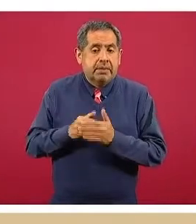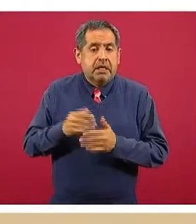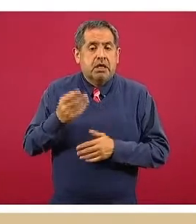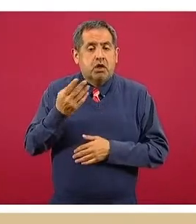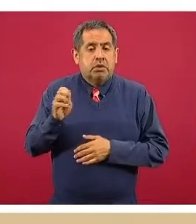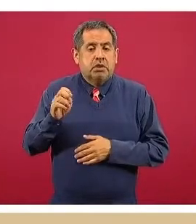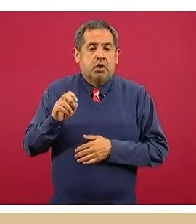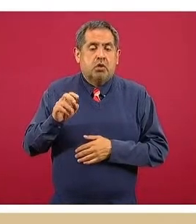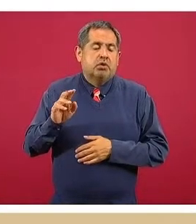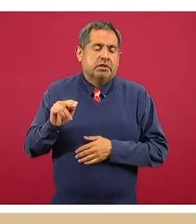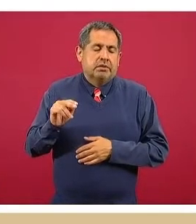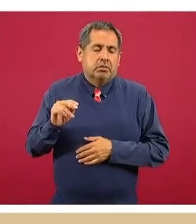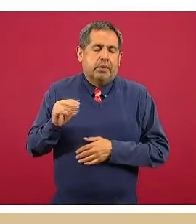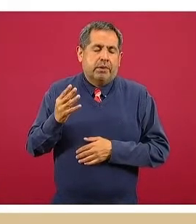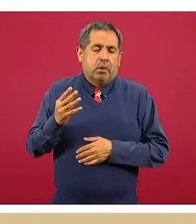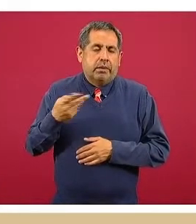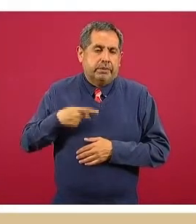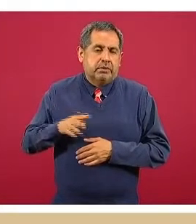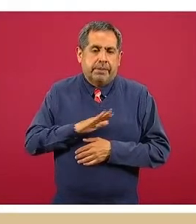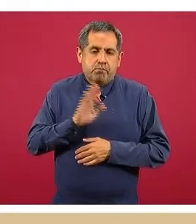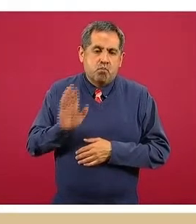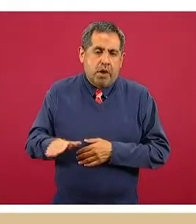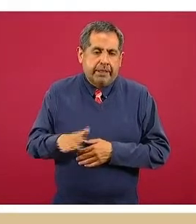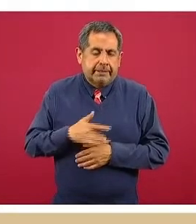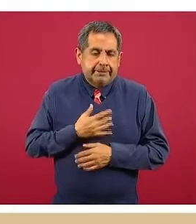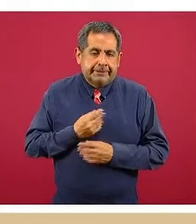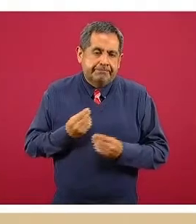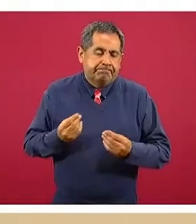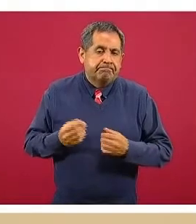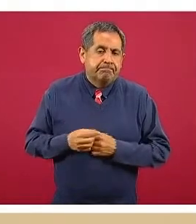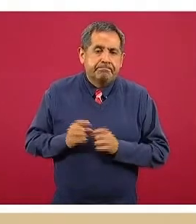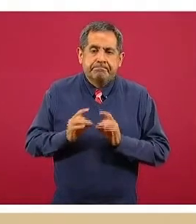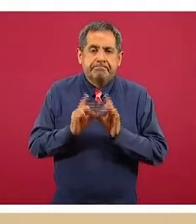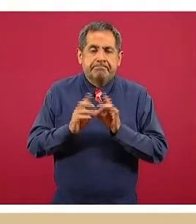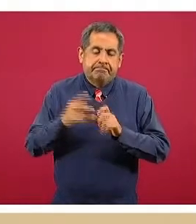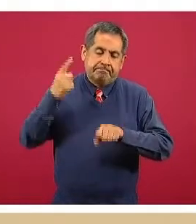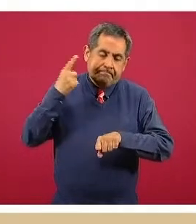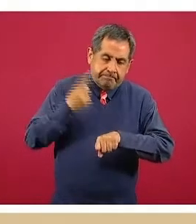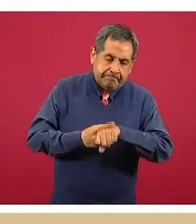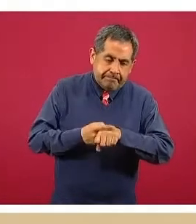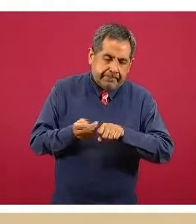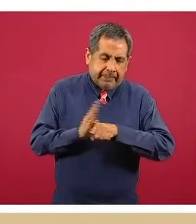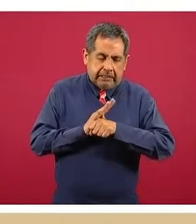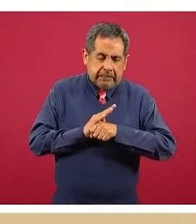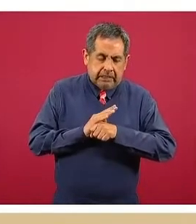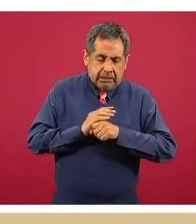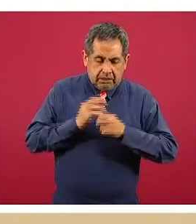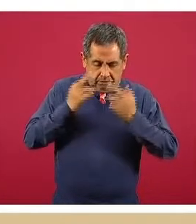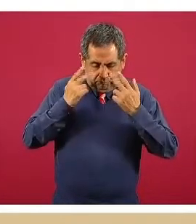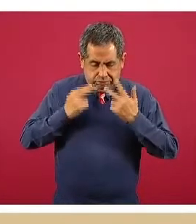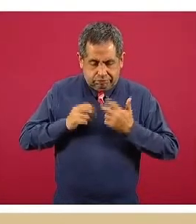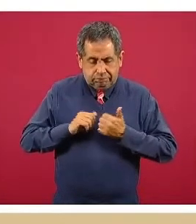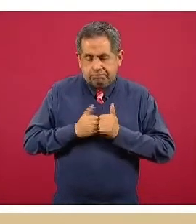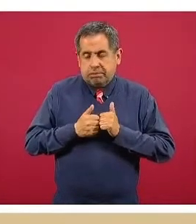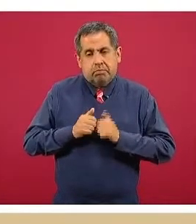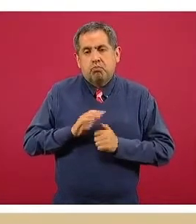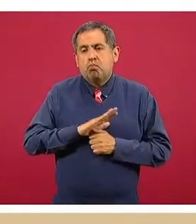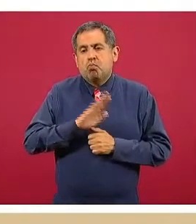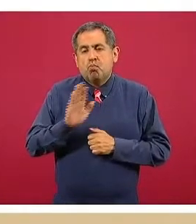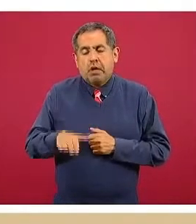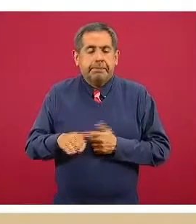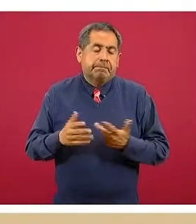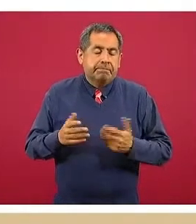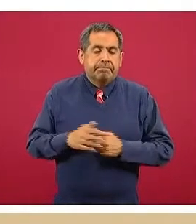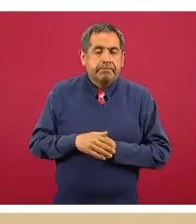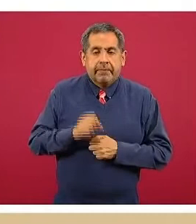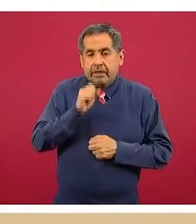87.894 lamentables defunciones, personas que perdieron la vida a consecuencia de las complicaciones de la enfermedad, y están distribuidas